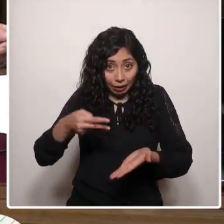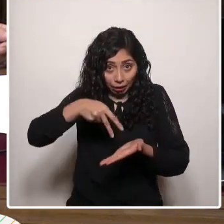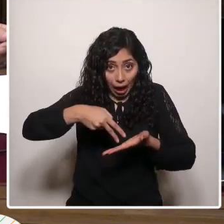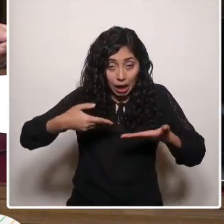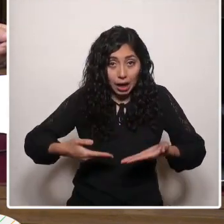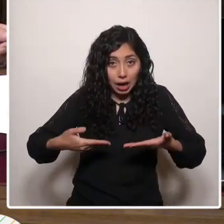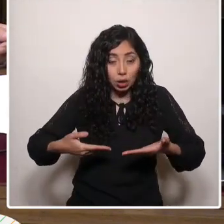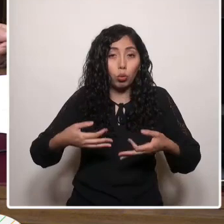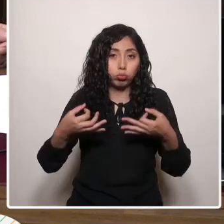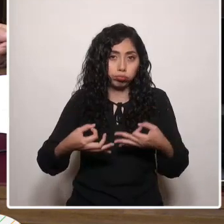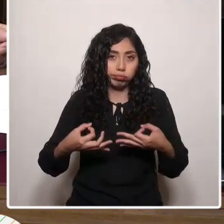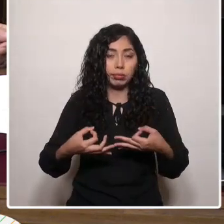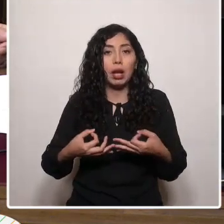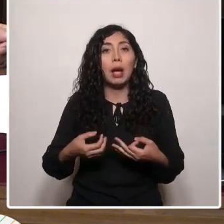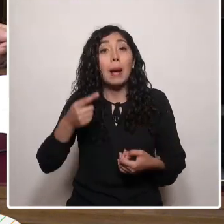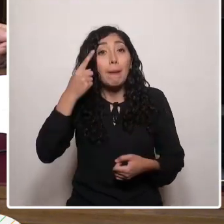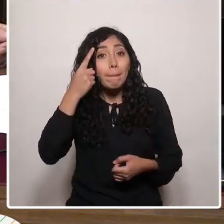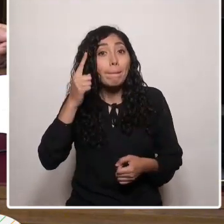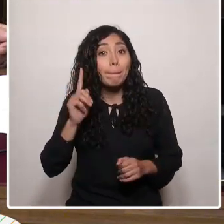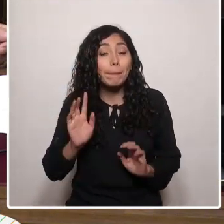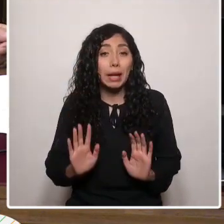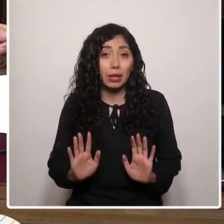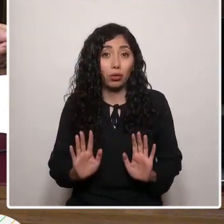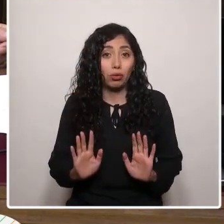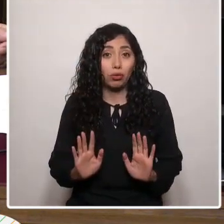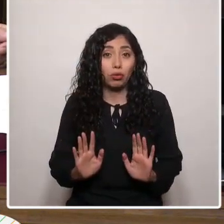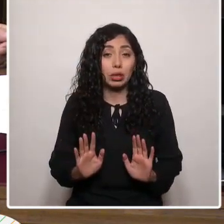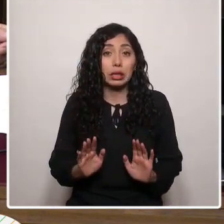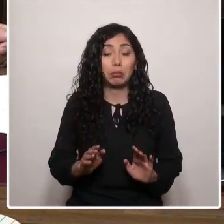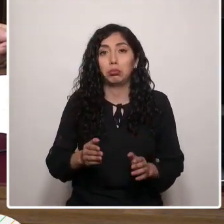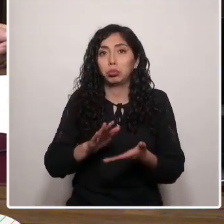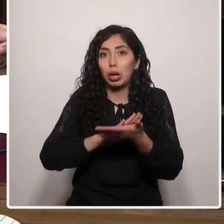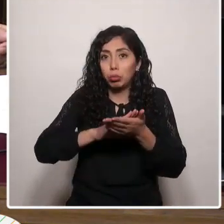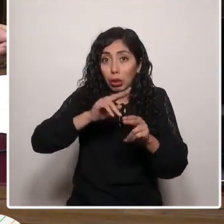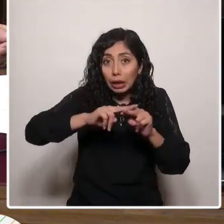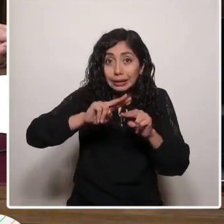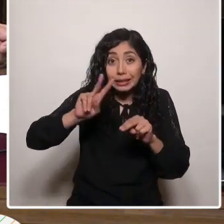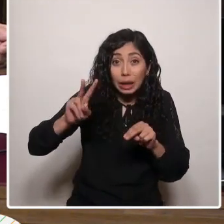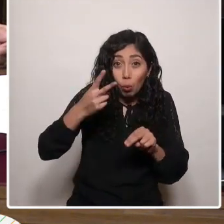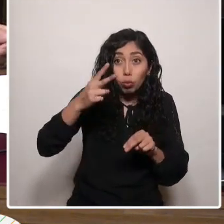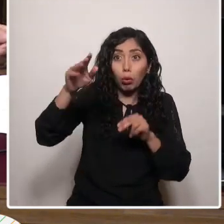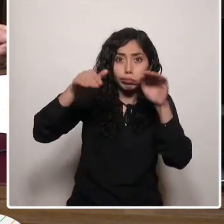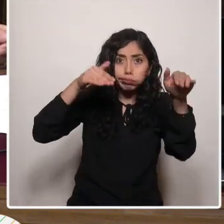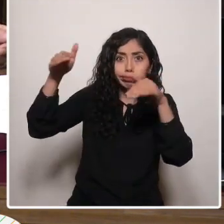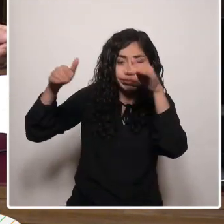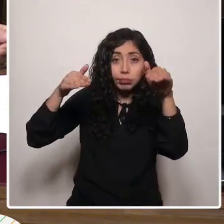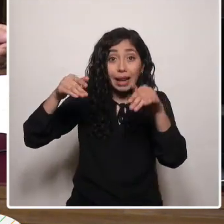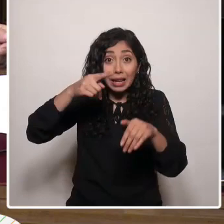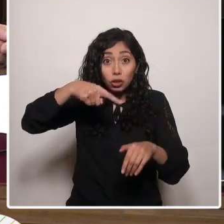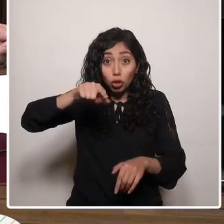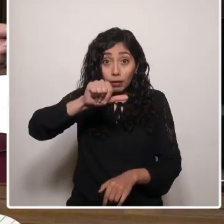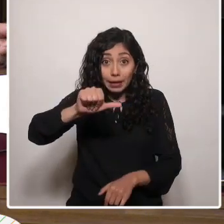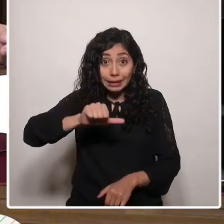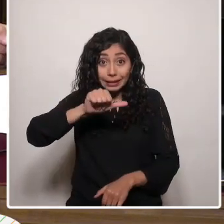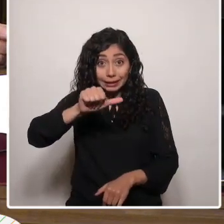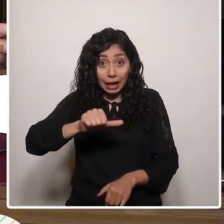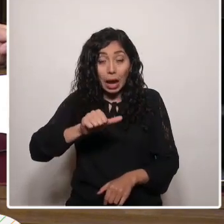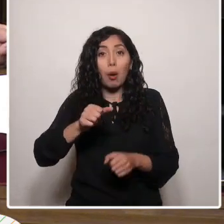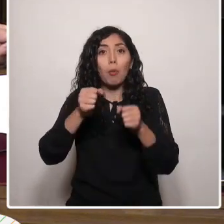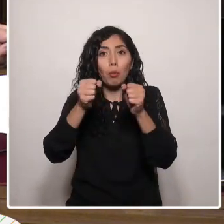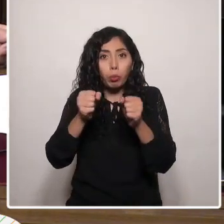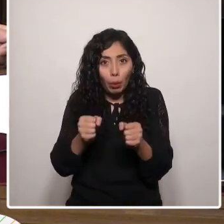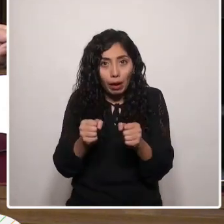efectivamente. Pero si se hace un segundo llamado, esos 16 podría conformarse con quien se